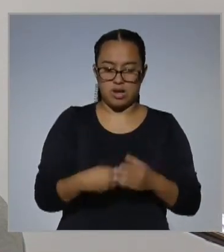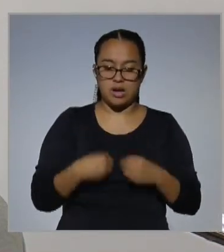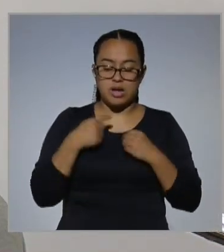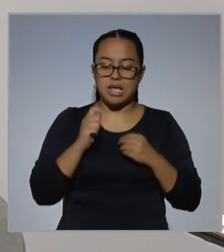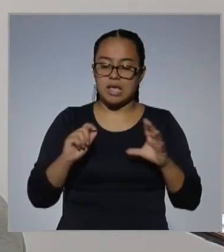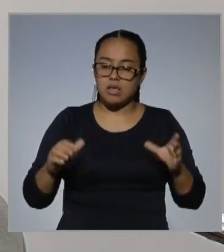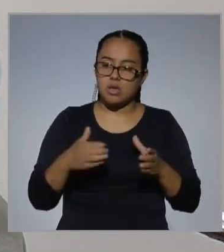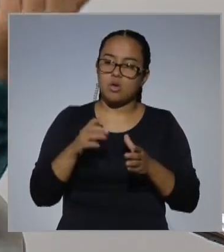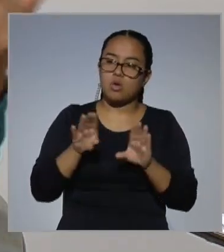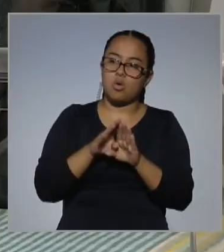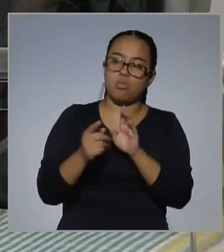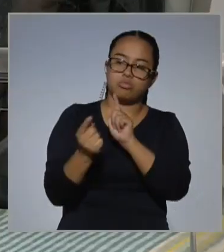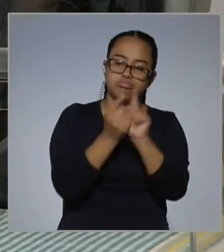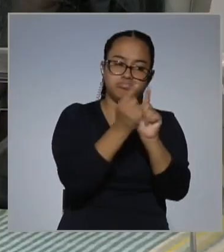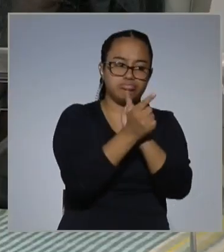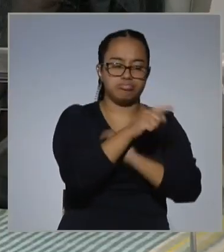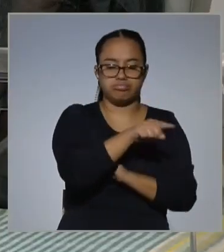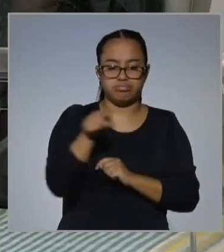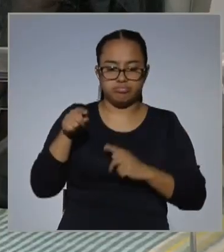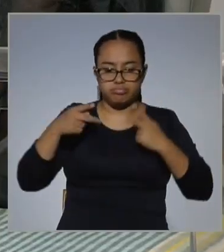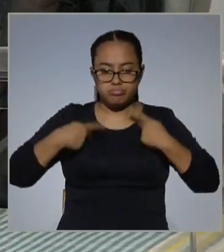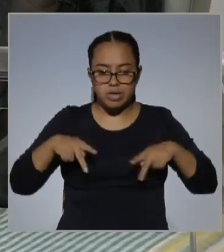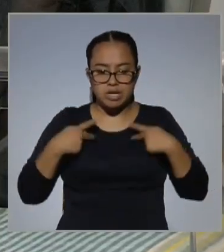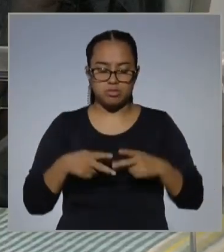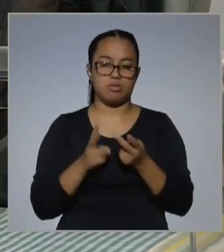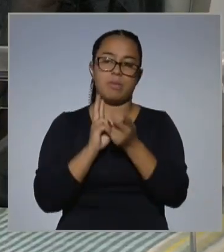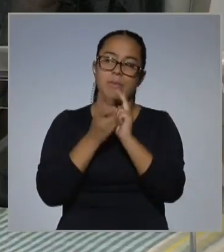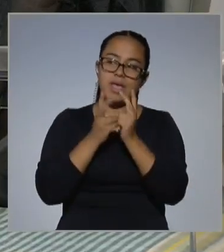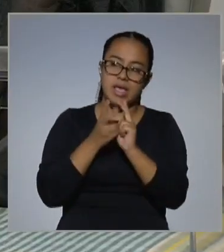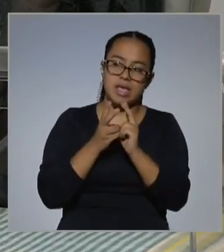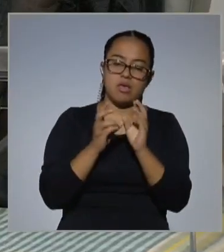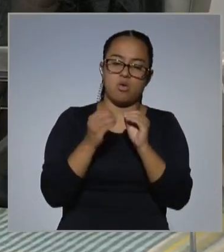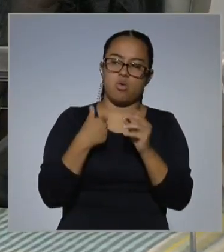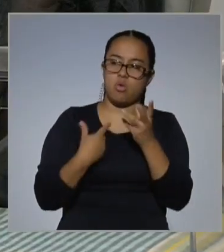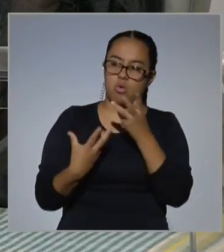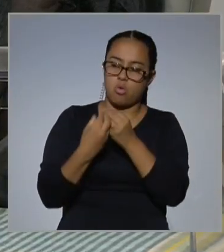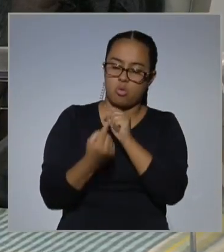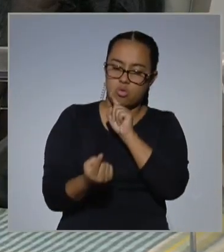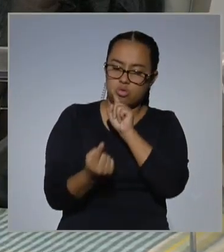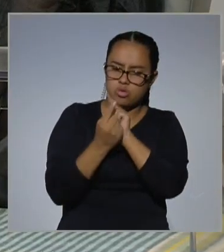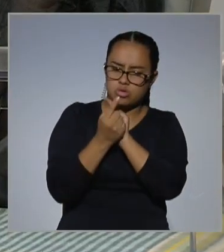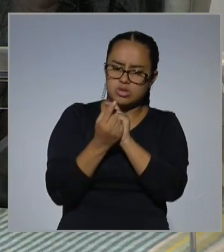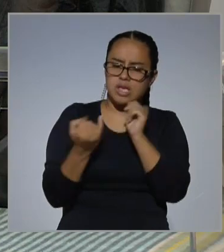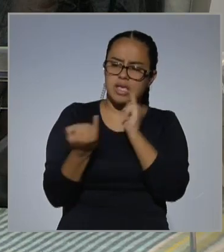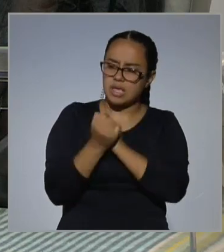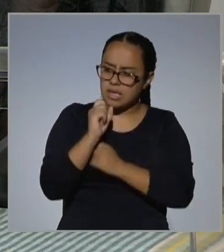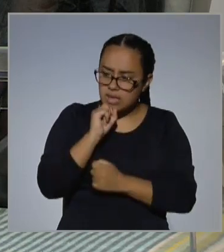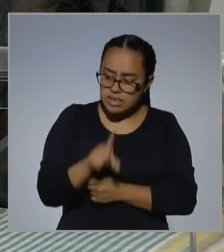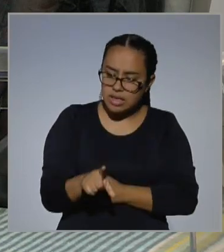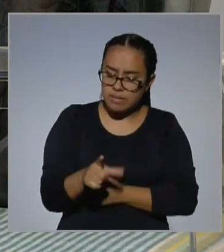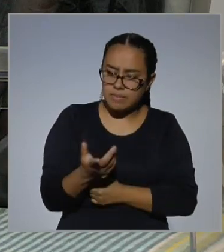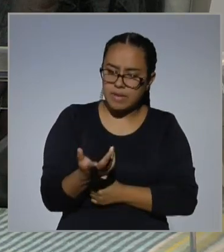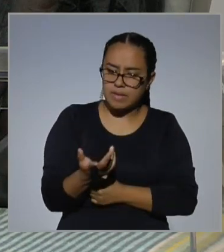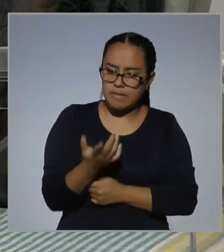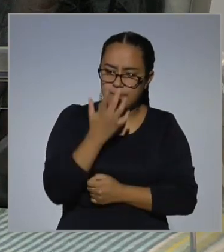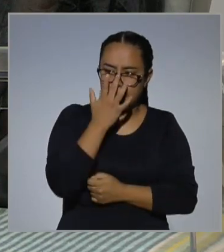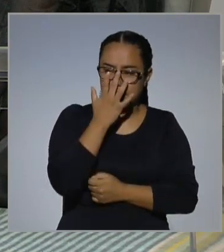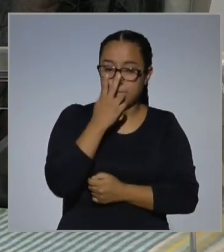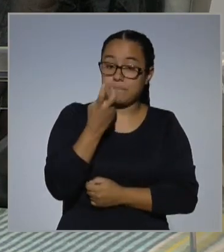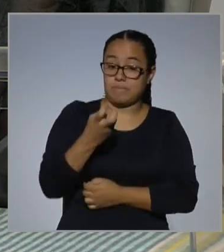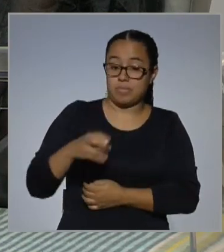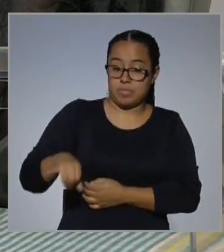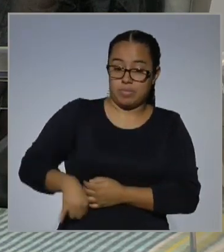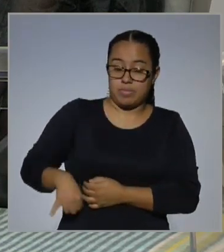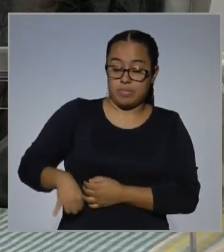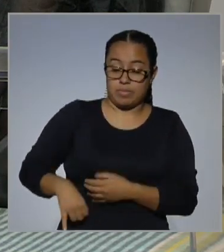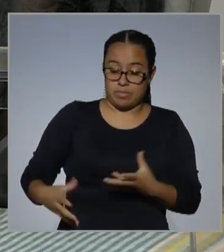esa convivencia con el otro, con el vecino, con el cercano, y al mismo tiempo es interesante